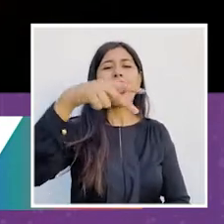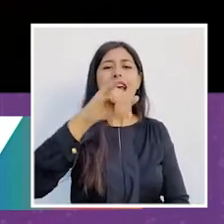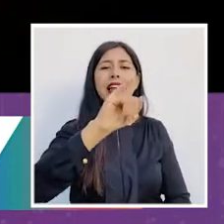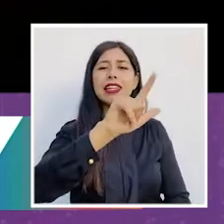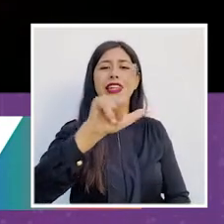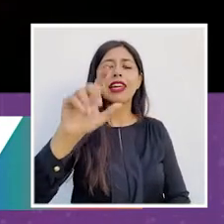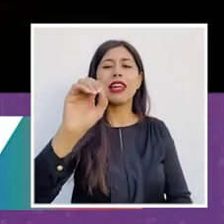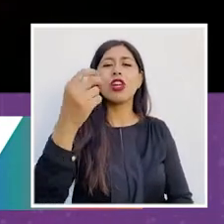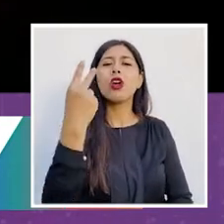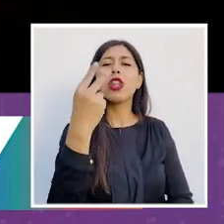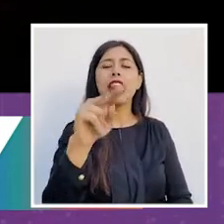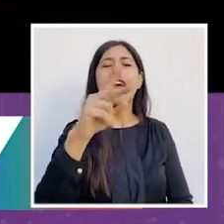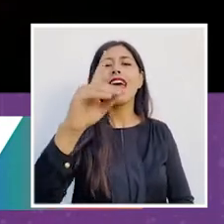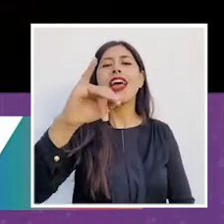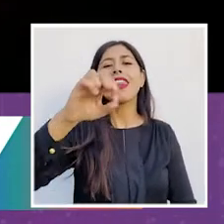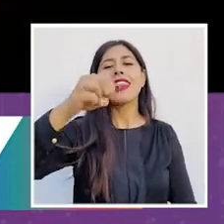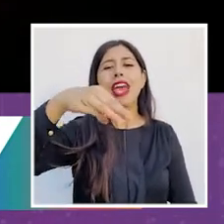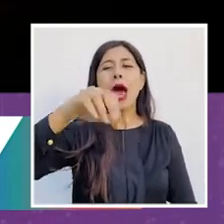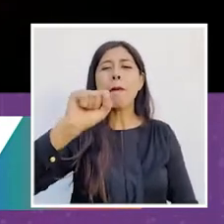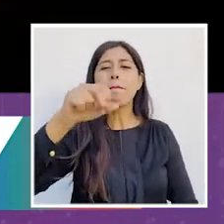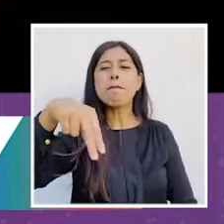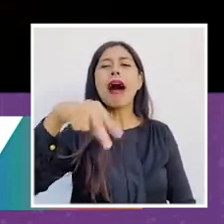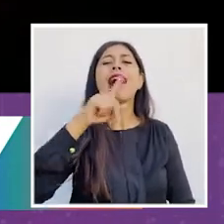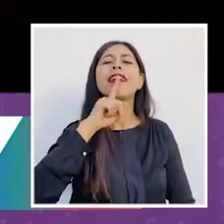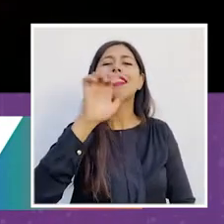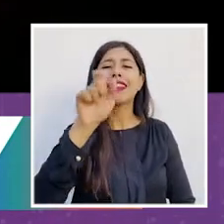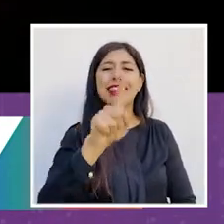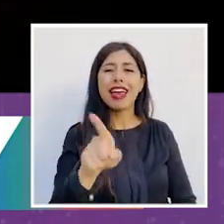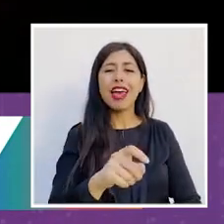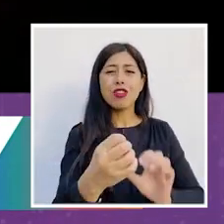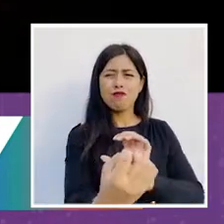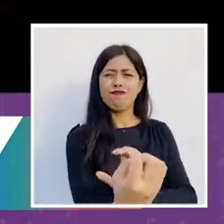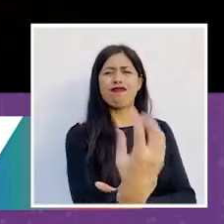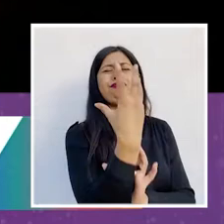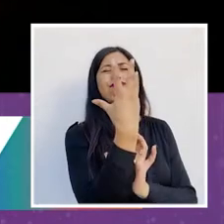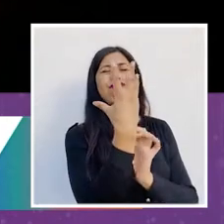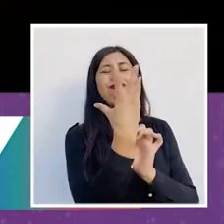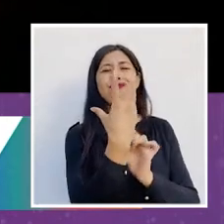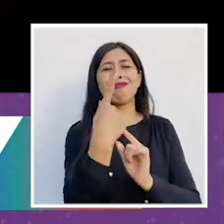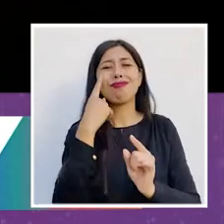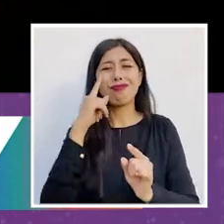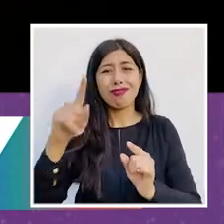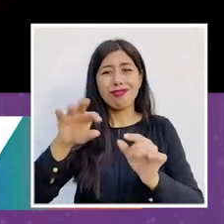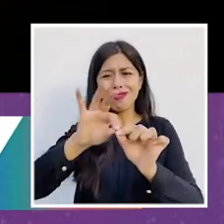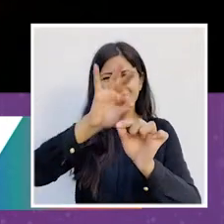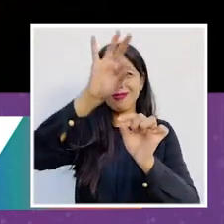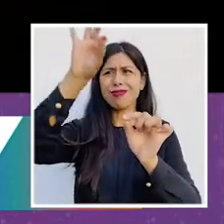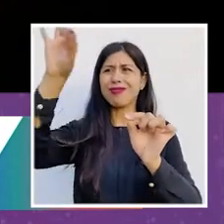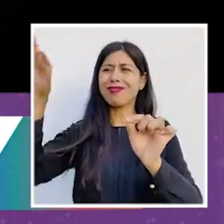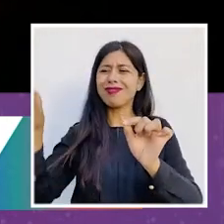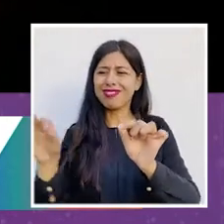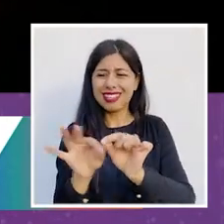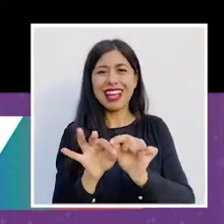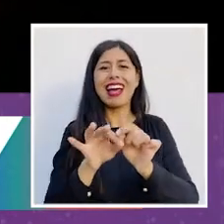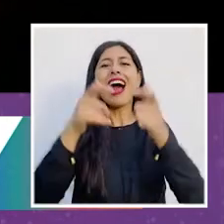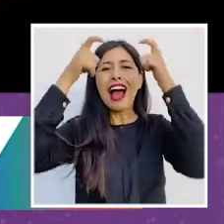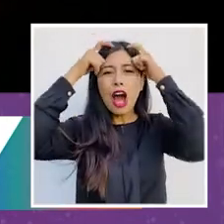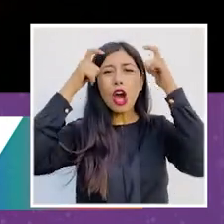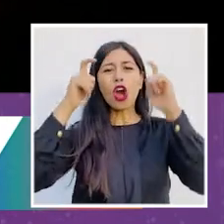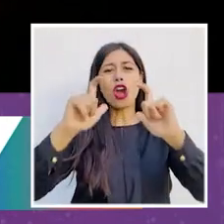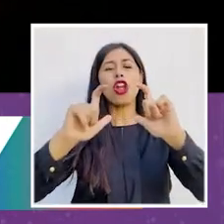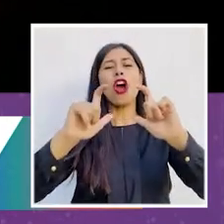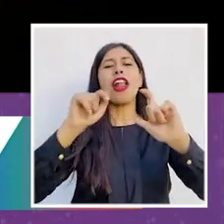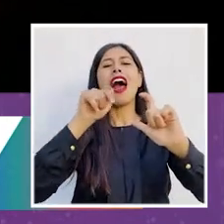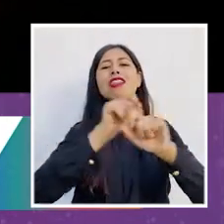anillo de diamantes. Un gran punto luminoso rodeado por un anillo que es la corona